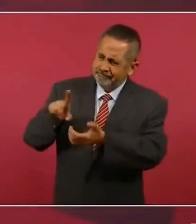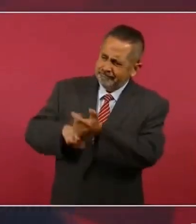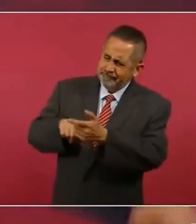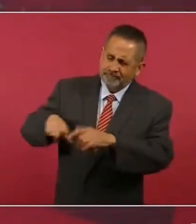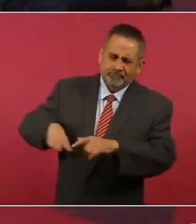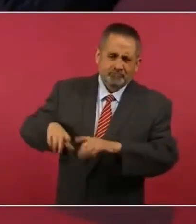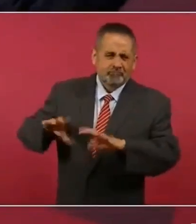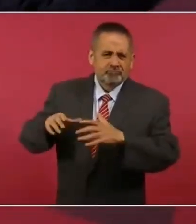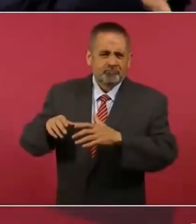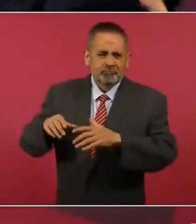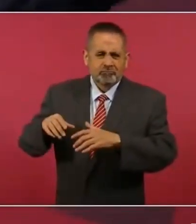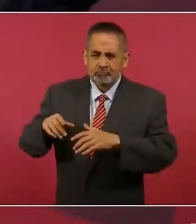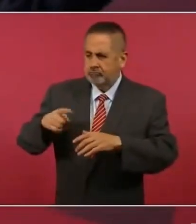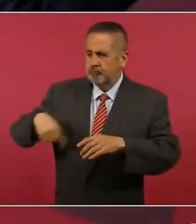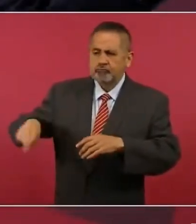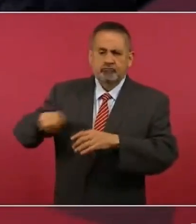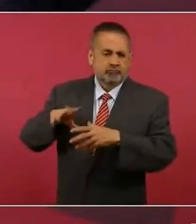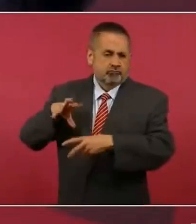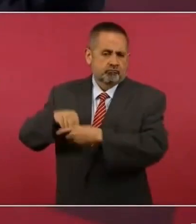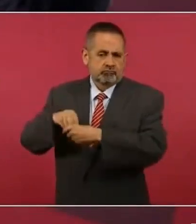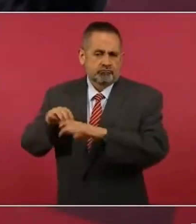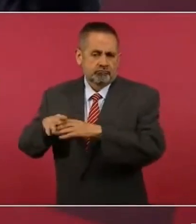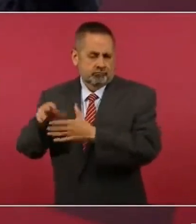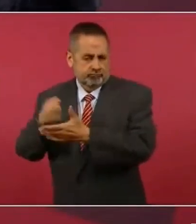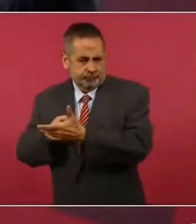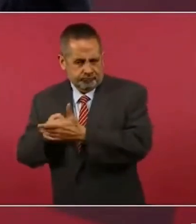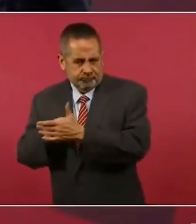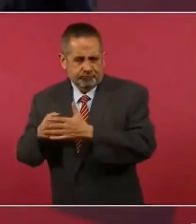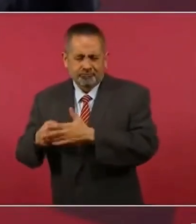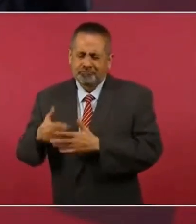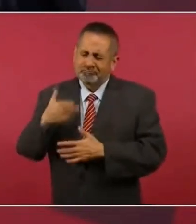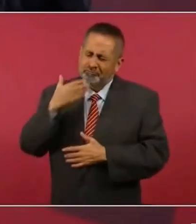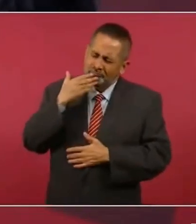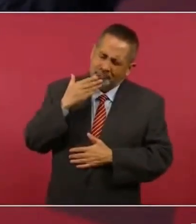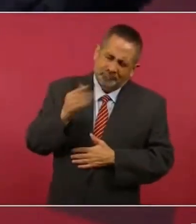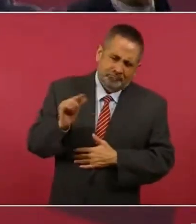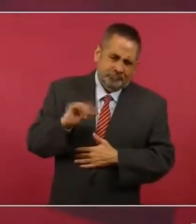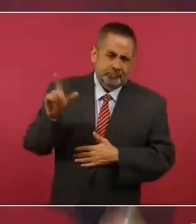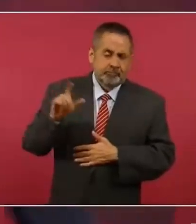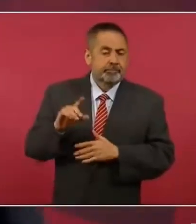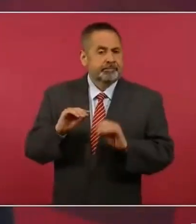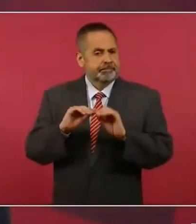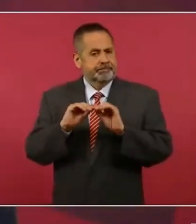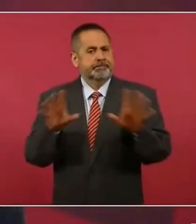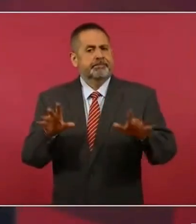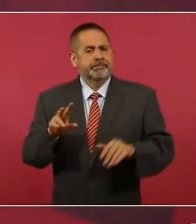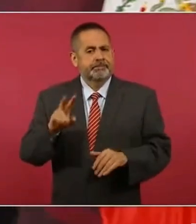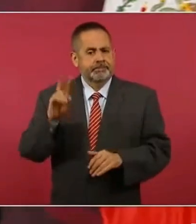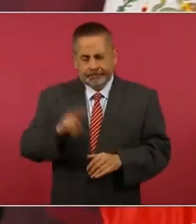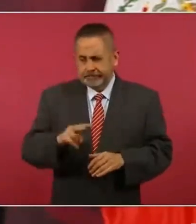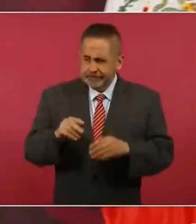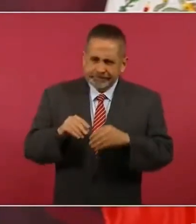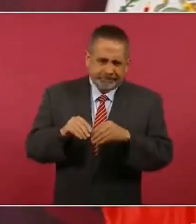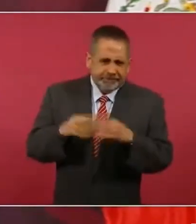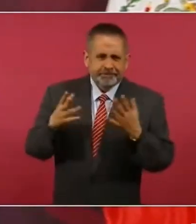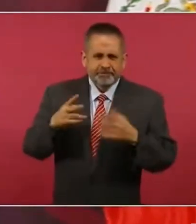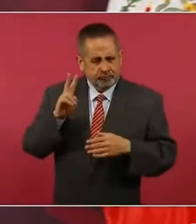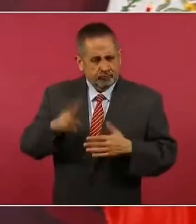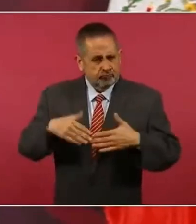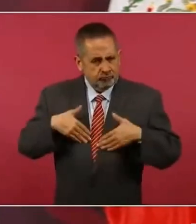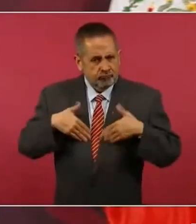en nuestro movimiento. Esto, también hablando con toda claridad y